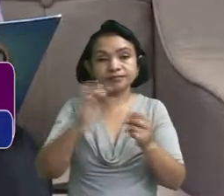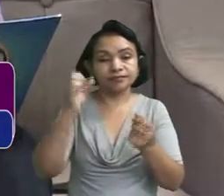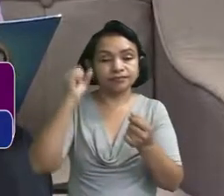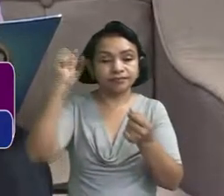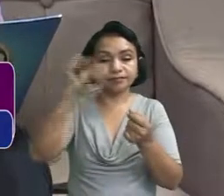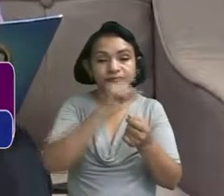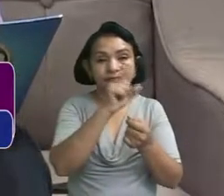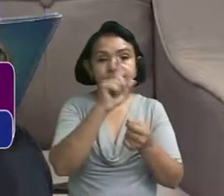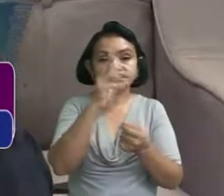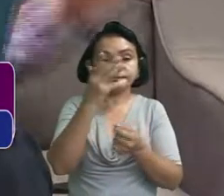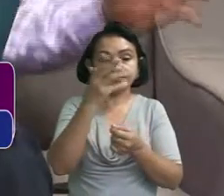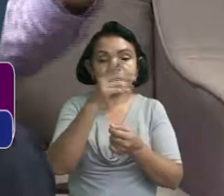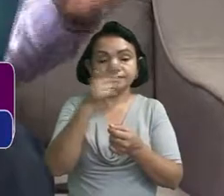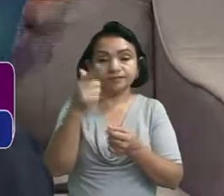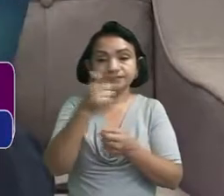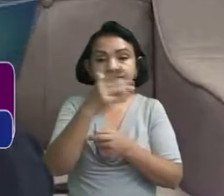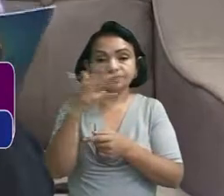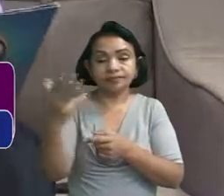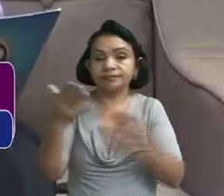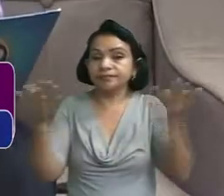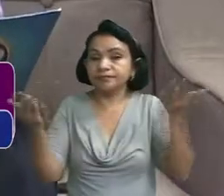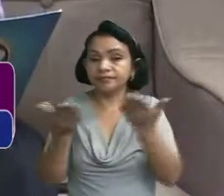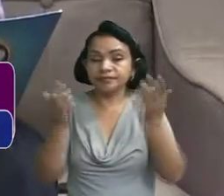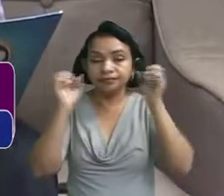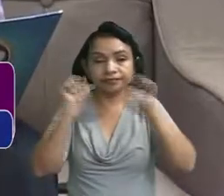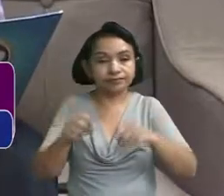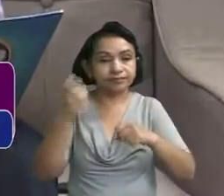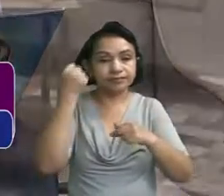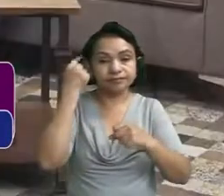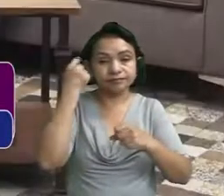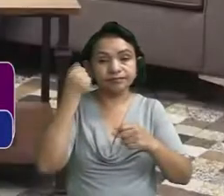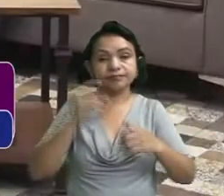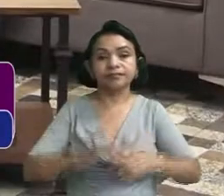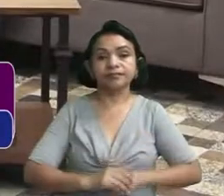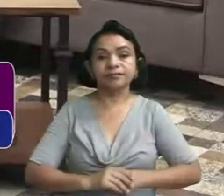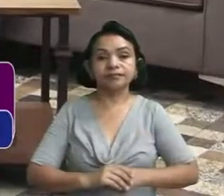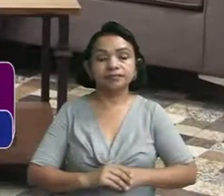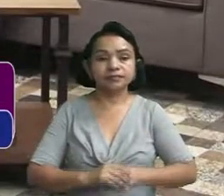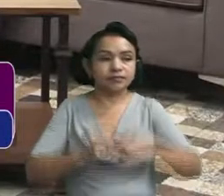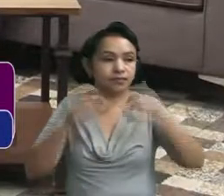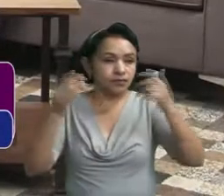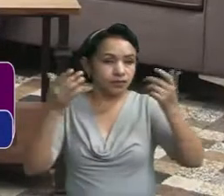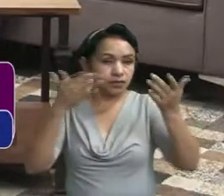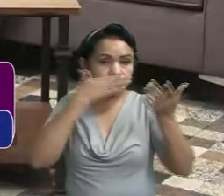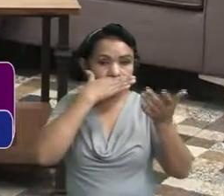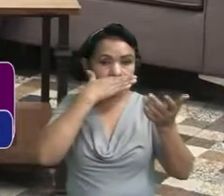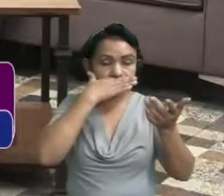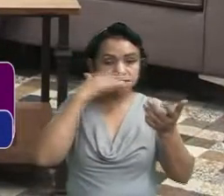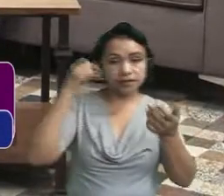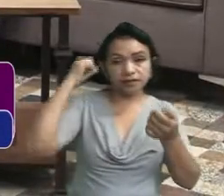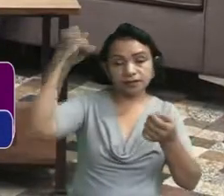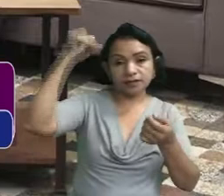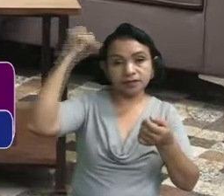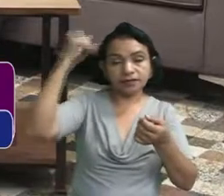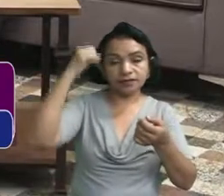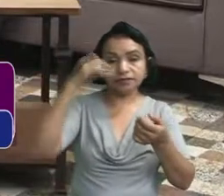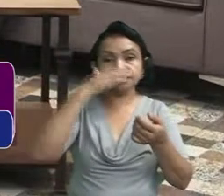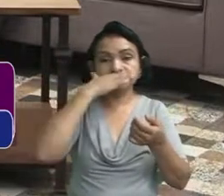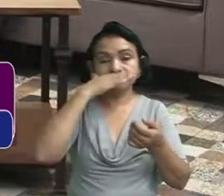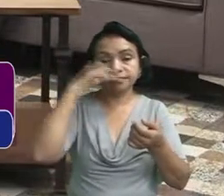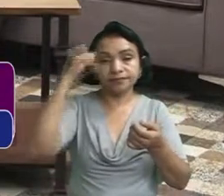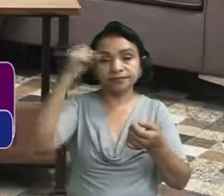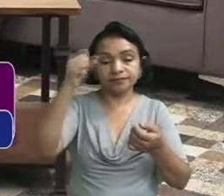en 1979, diputado. ¿Cómo podemos entender? Efectivamente, el triunfo de la revolución fue el triunfo del